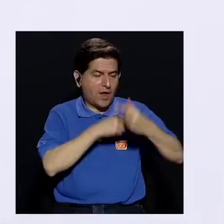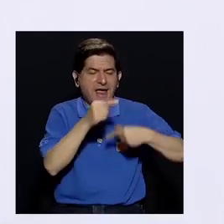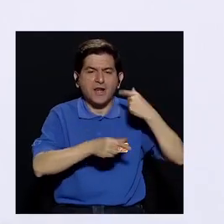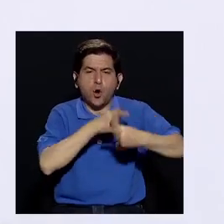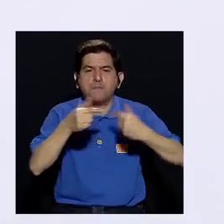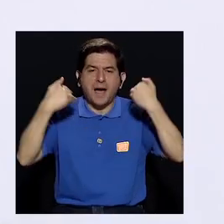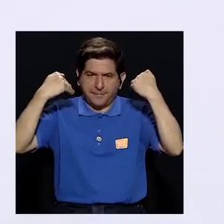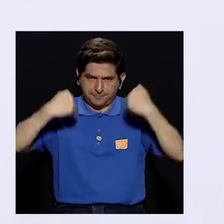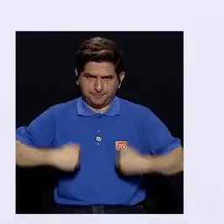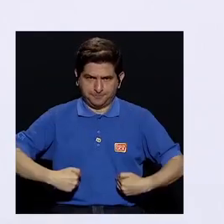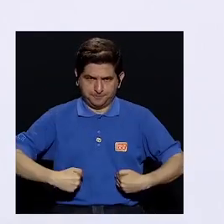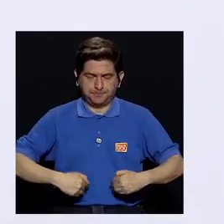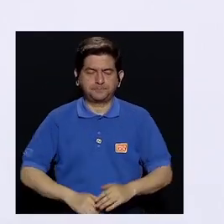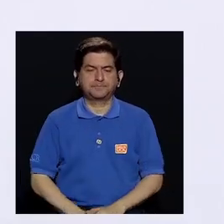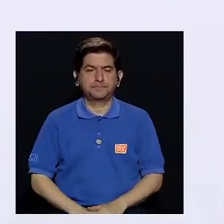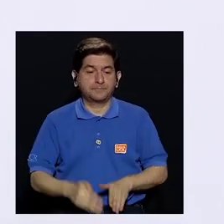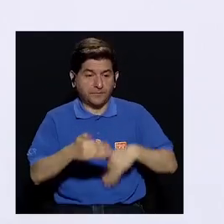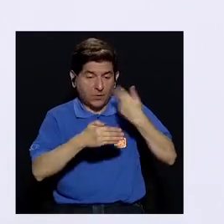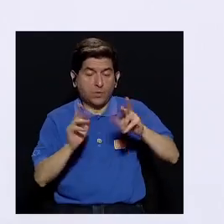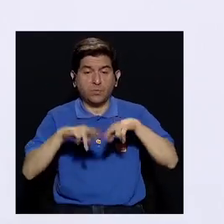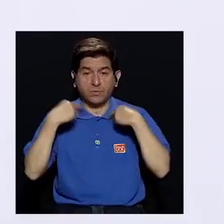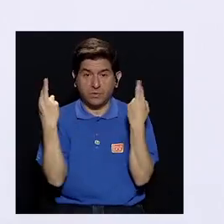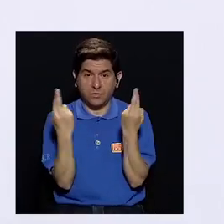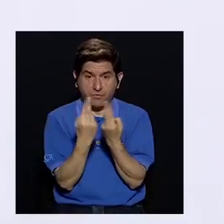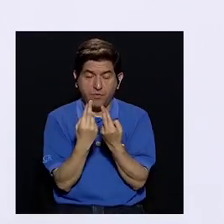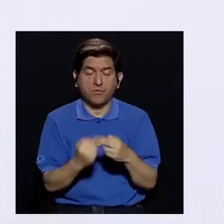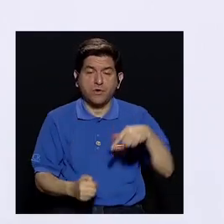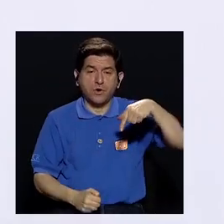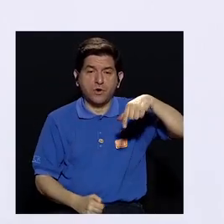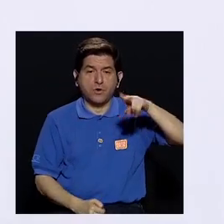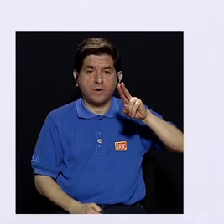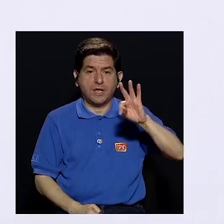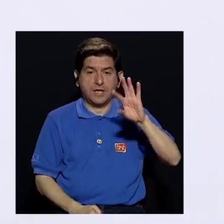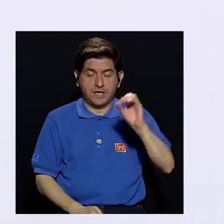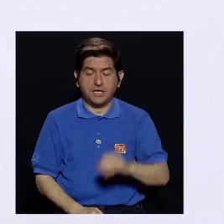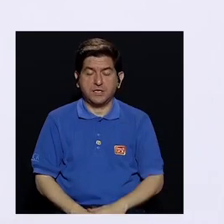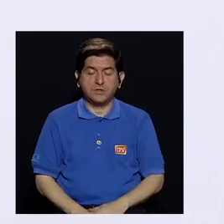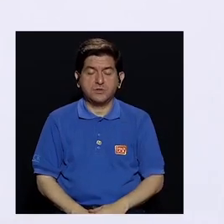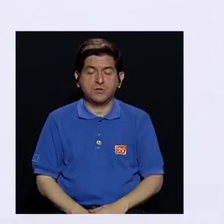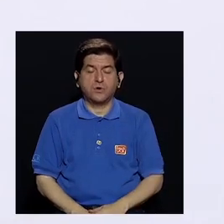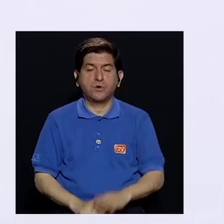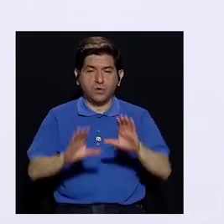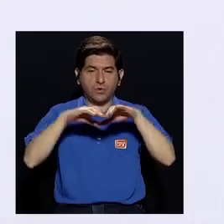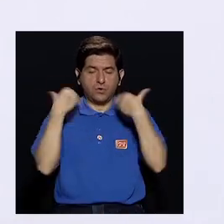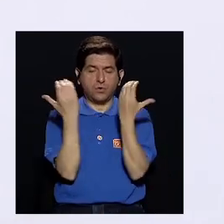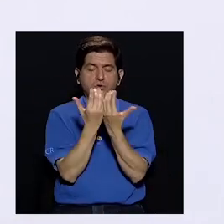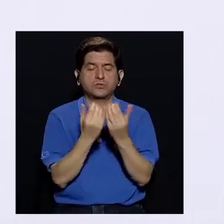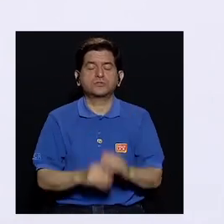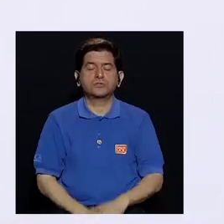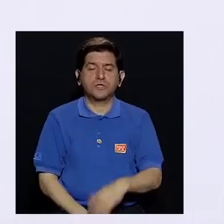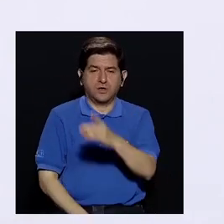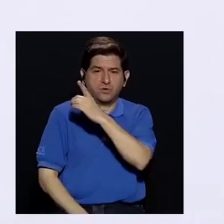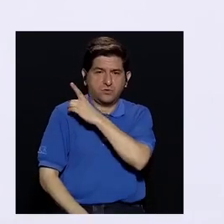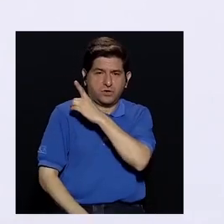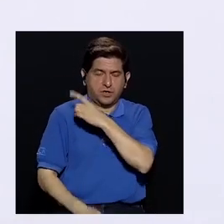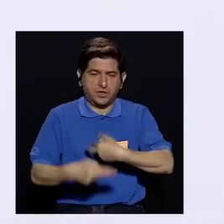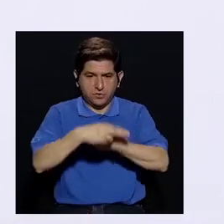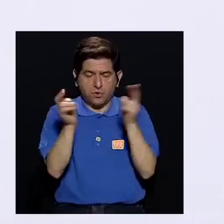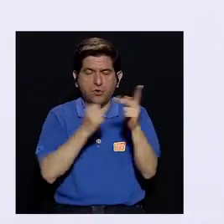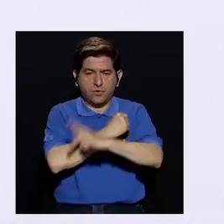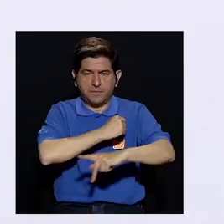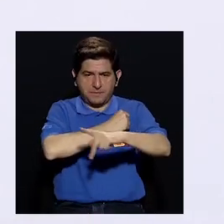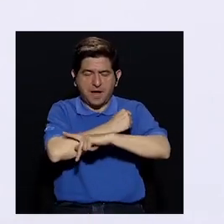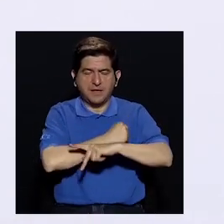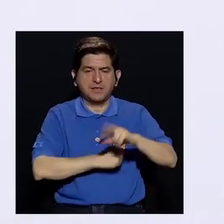participando en lo posible en el proyecto genoma humano así que después de esa reunión en quito el